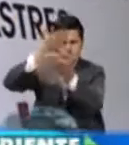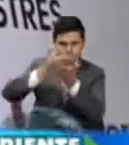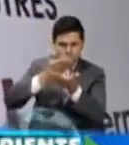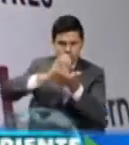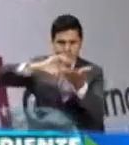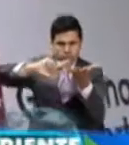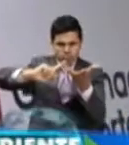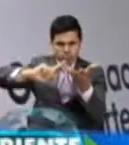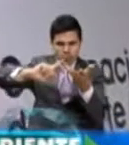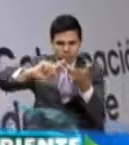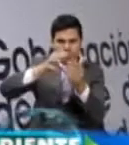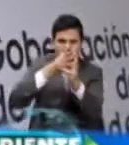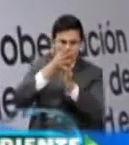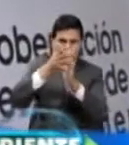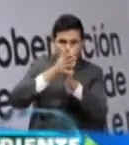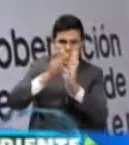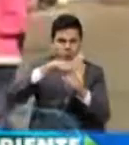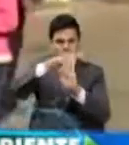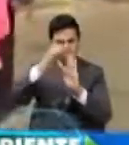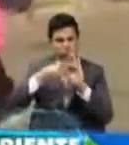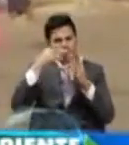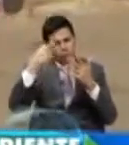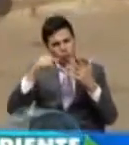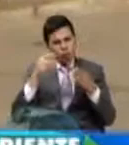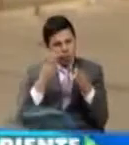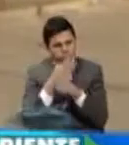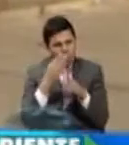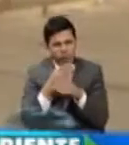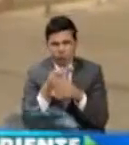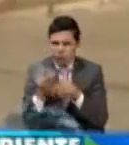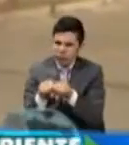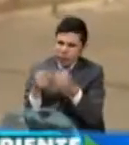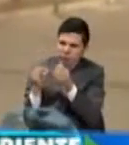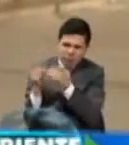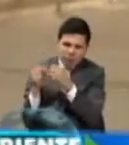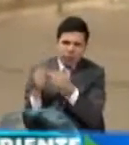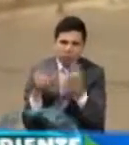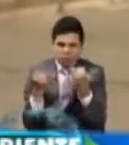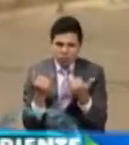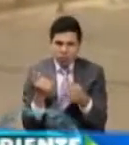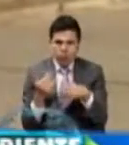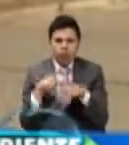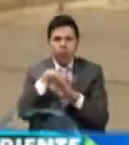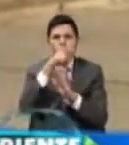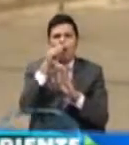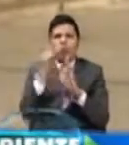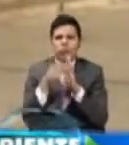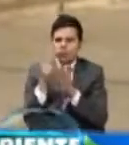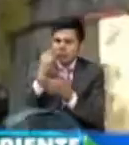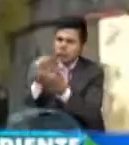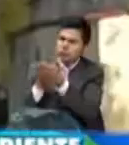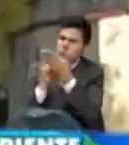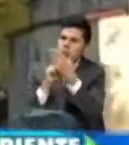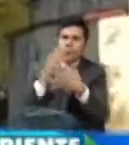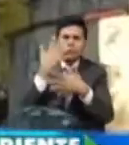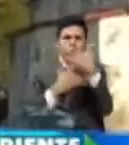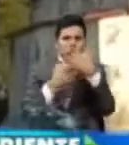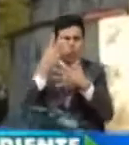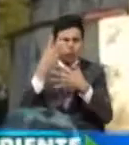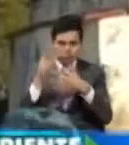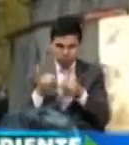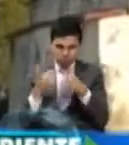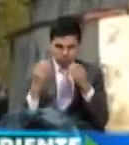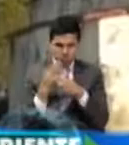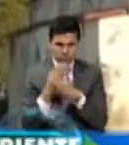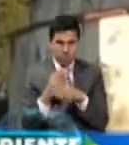una revisión total de las afectaciones. Efectivamente hay viviendas dañadas verificadas, tenemos 12, pero parece